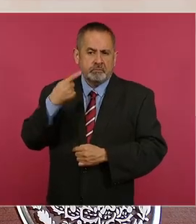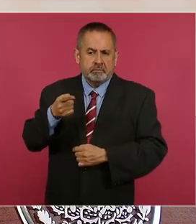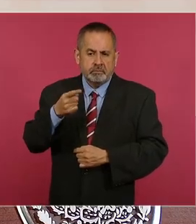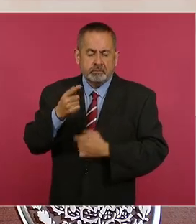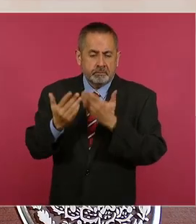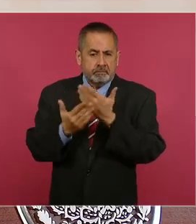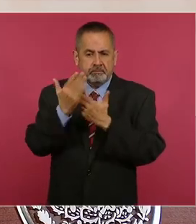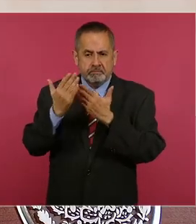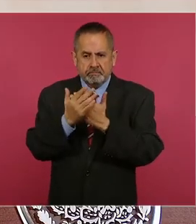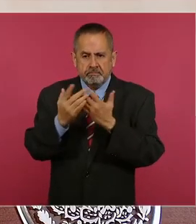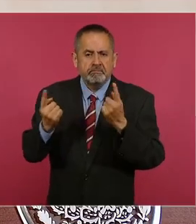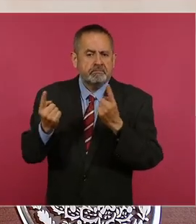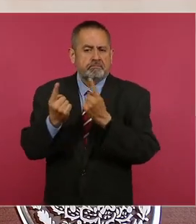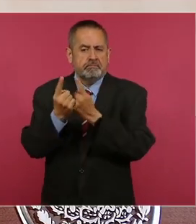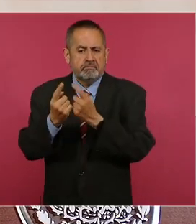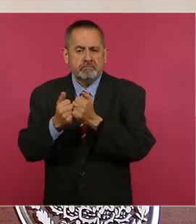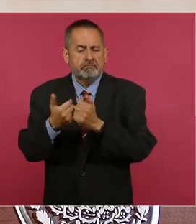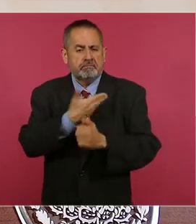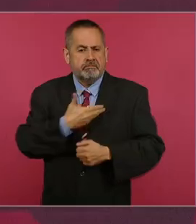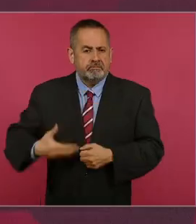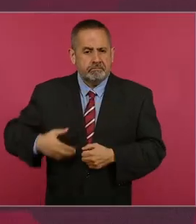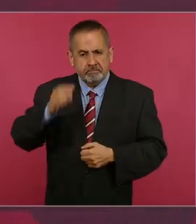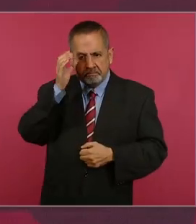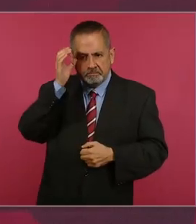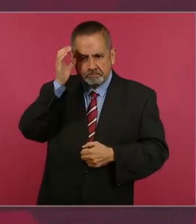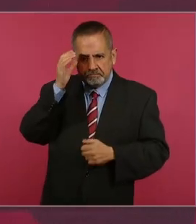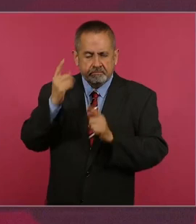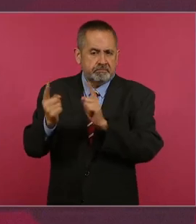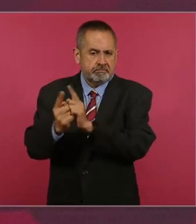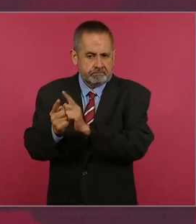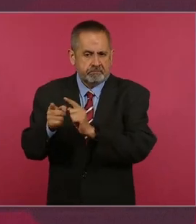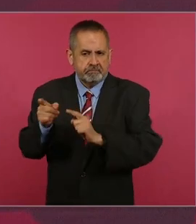en la mañana tengo el encuentro con el presidente de China.